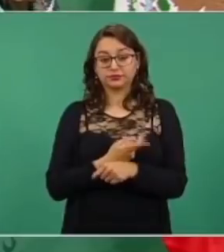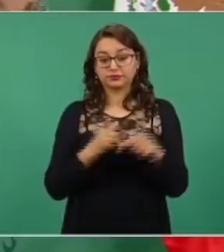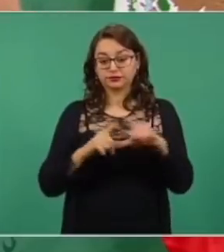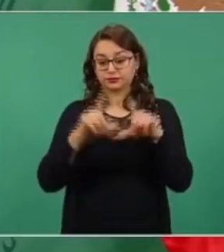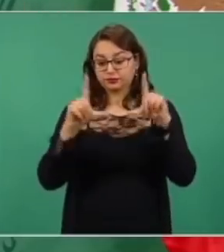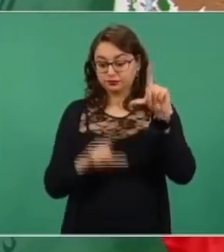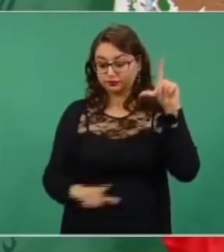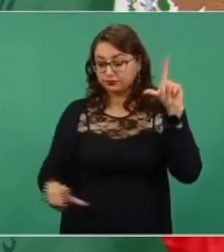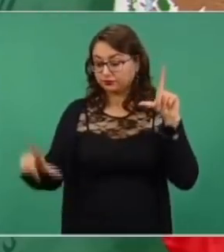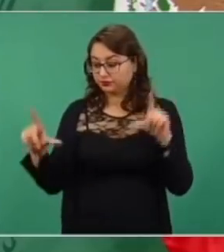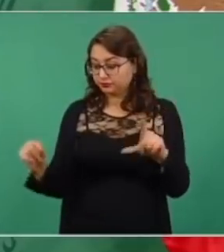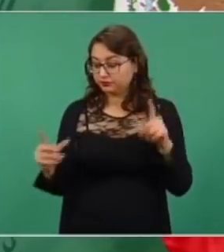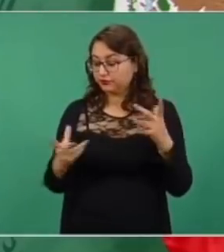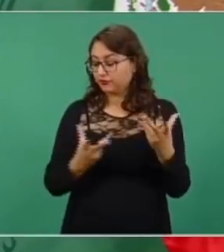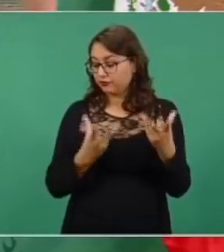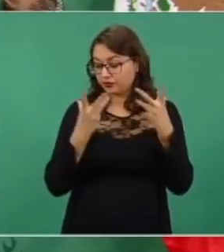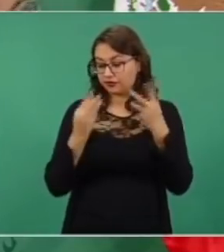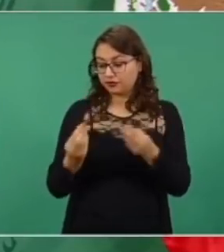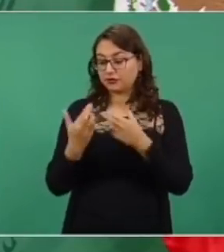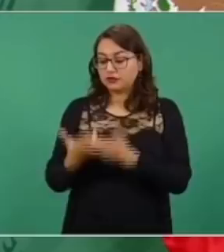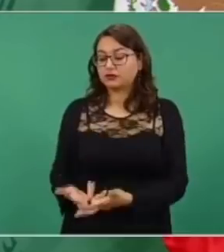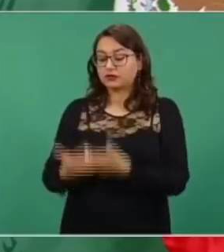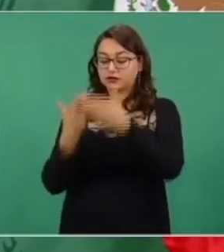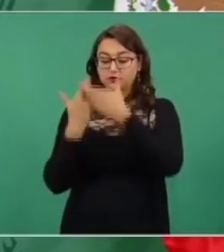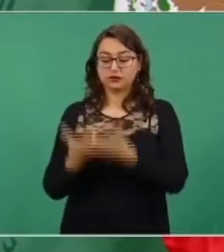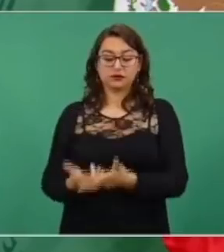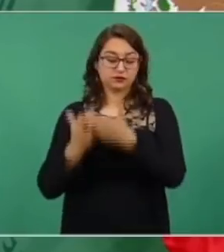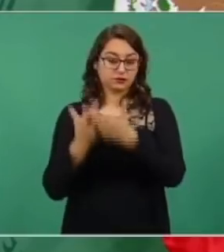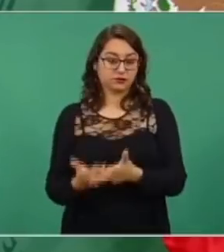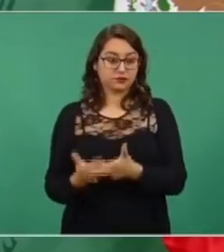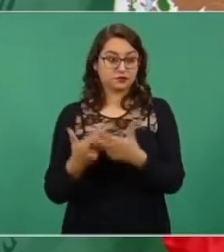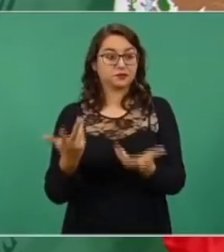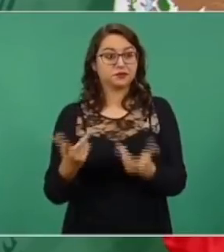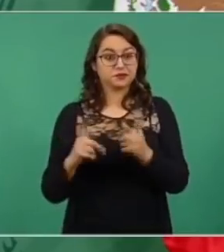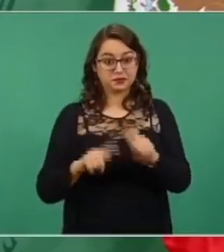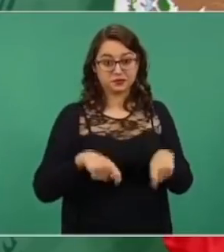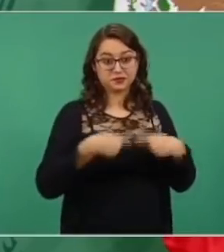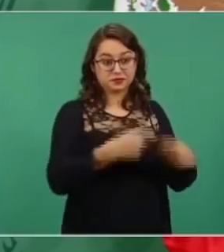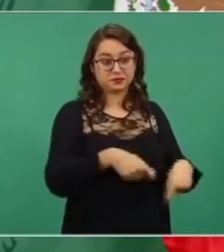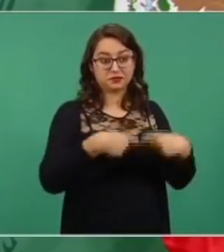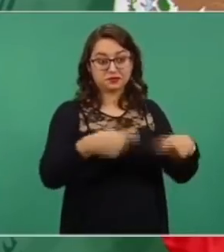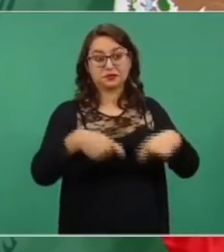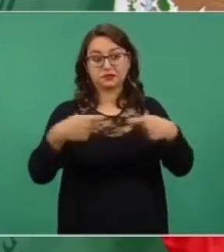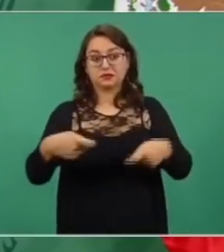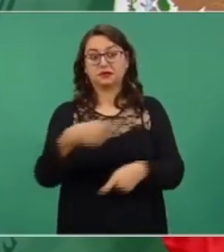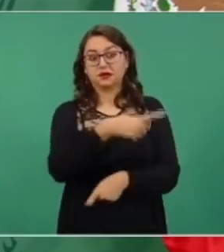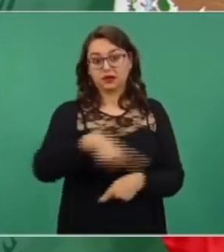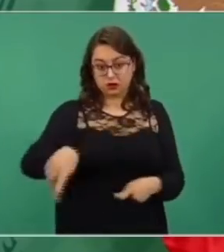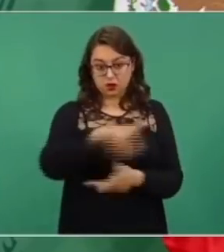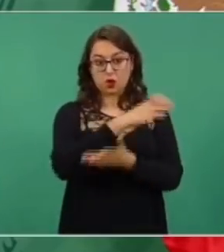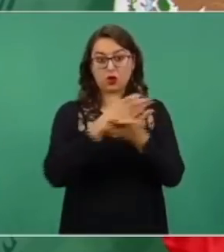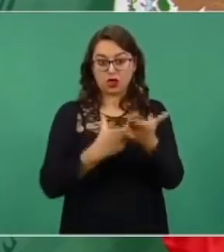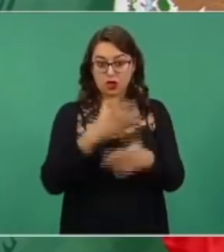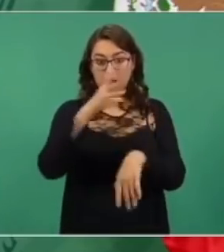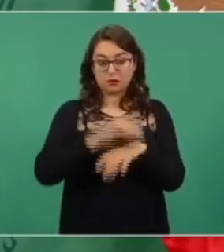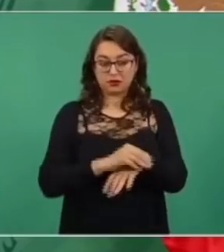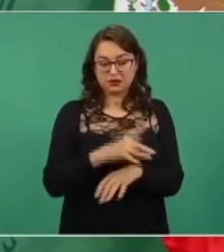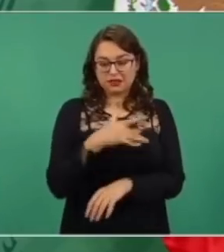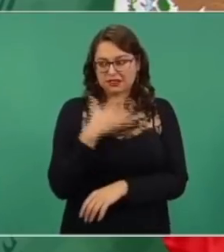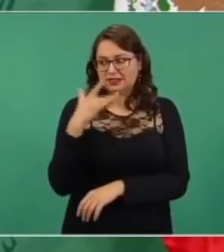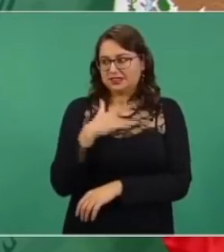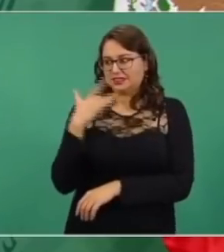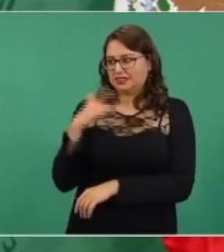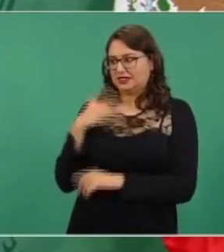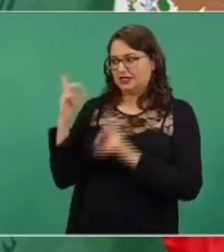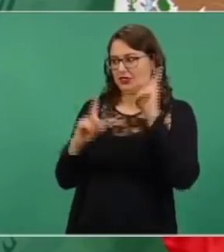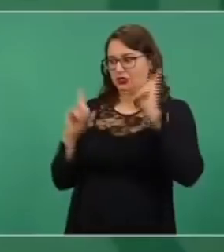que recibieron los contratos, recibieron las concesiones y no invirtieron para sacar